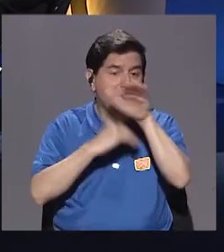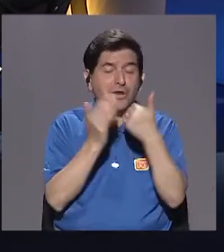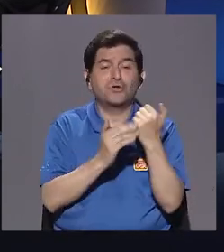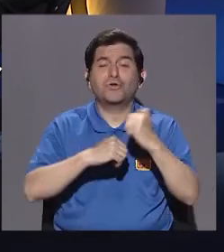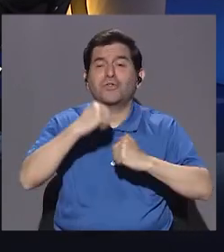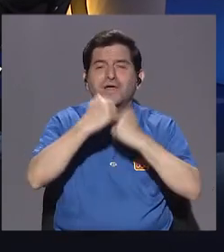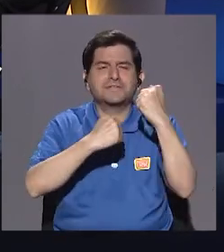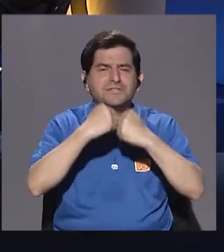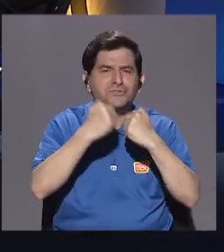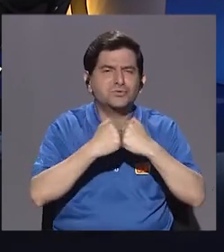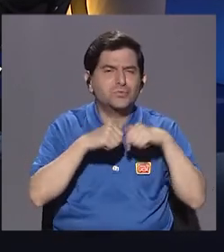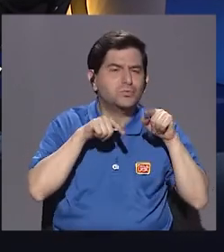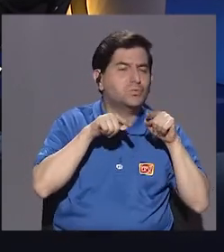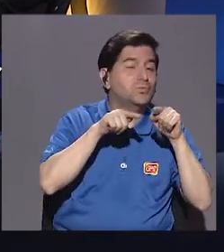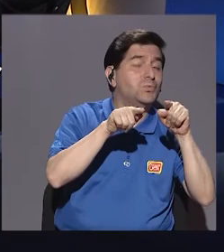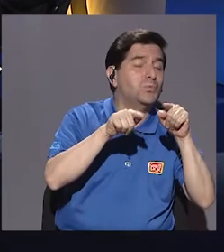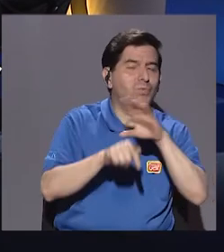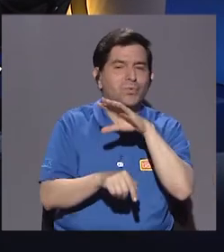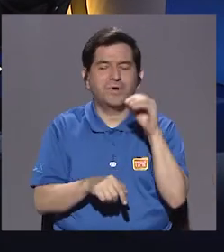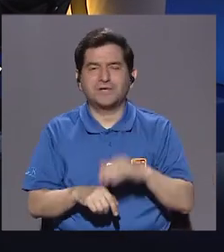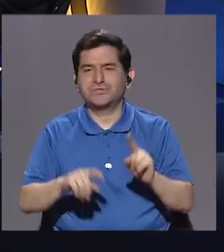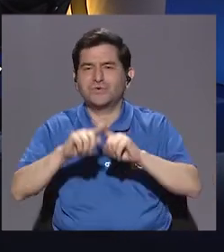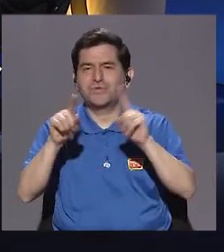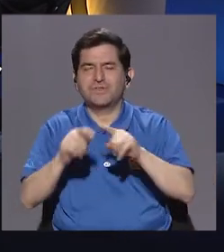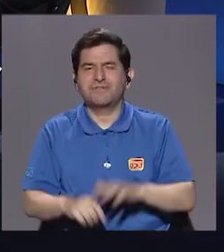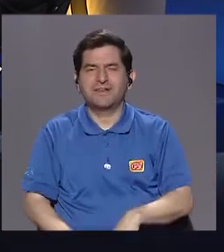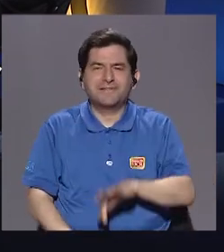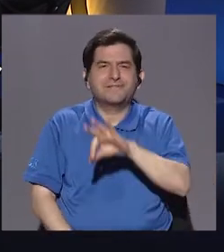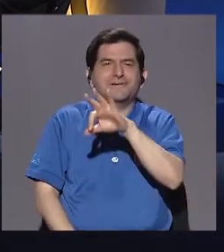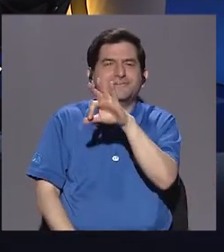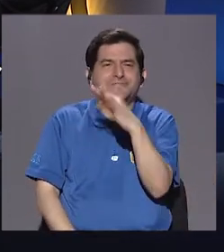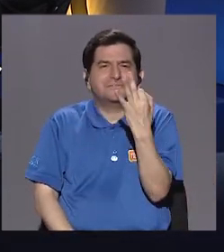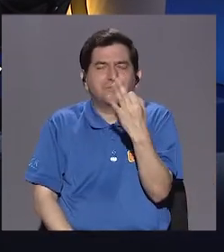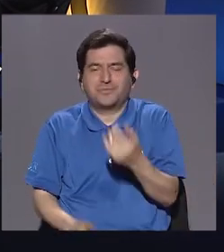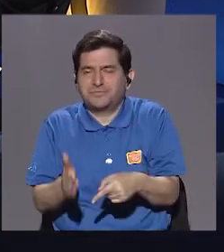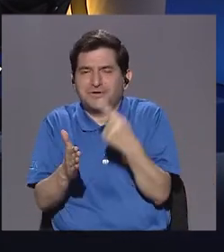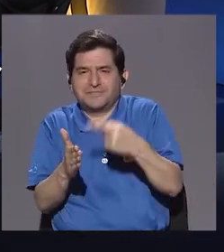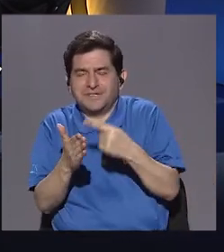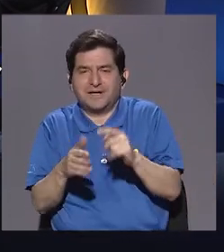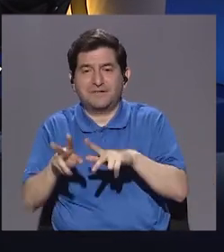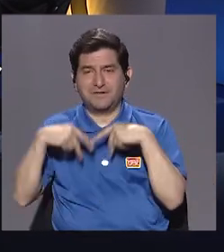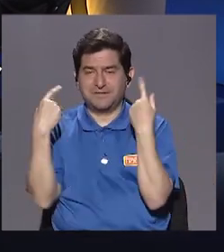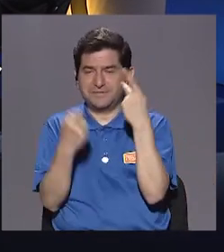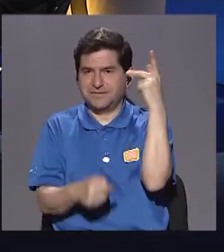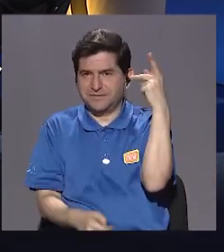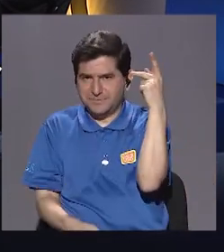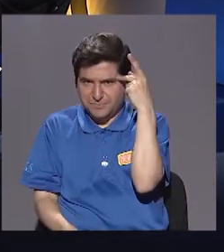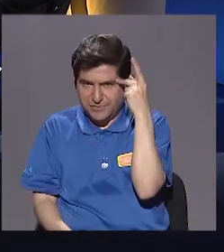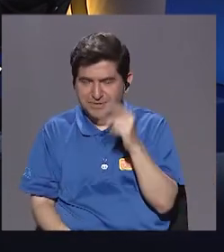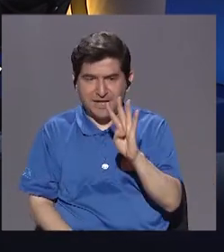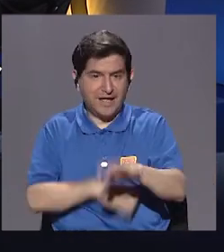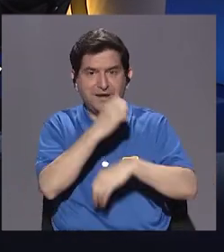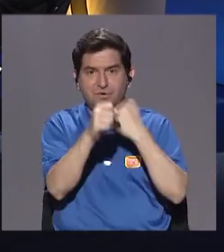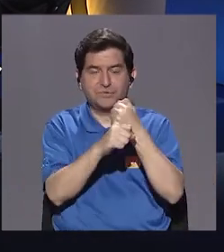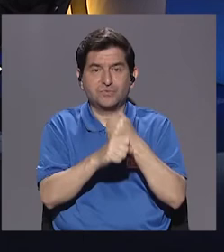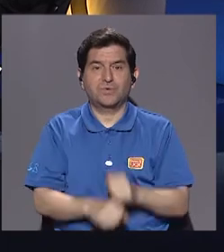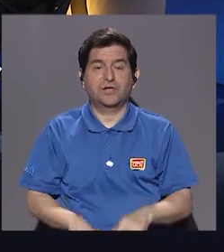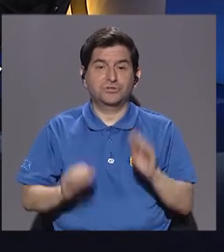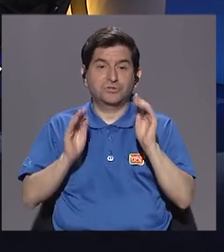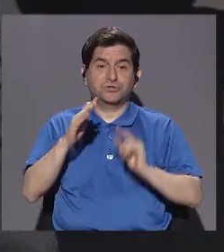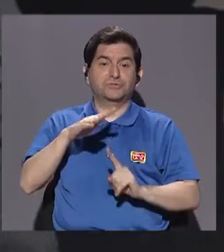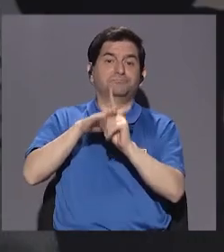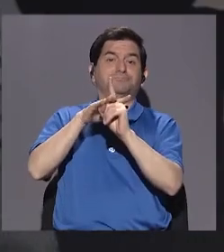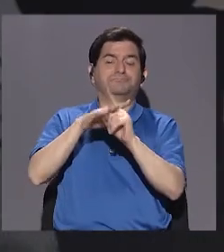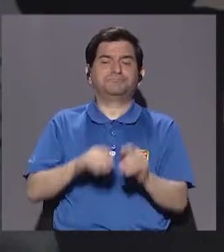estas estructuras todo este serie de figuras que en algunos partidos políticos cada cuatro años tenemos que ver